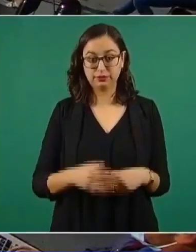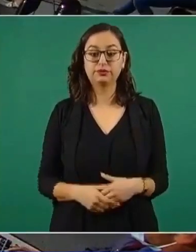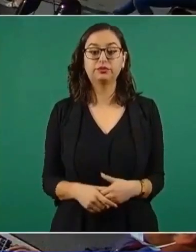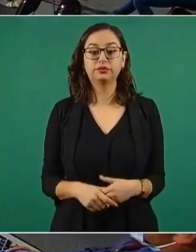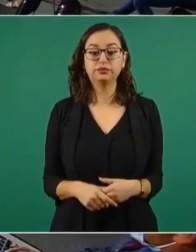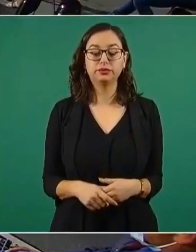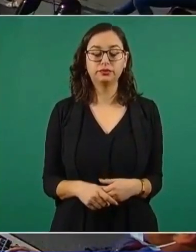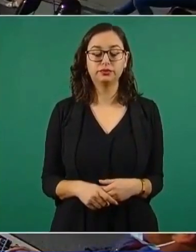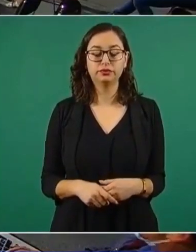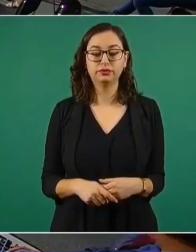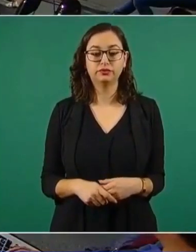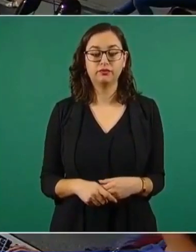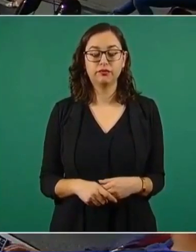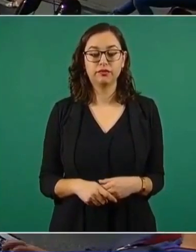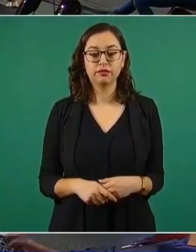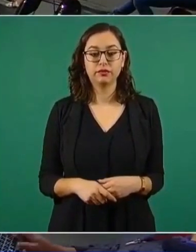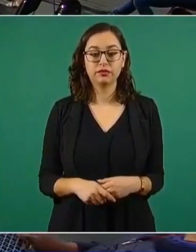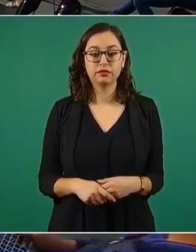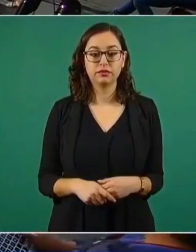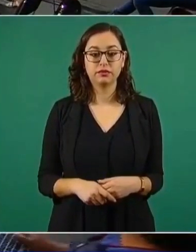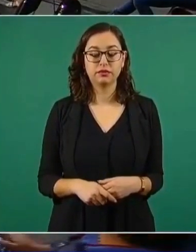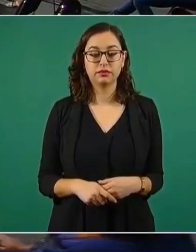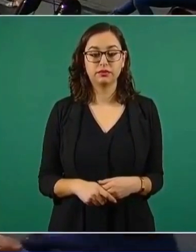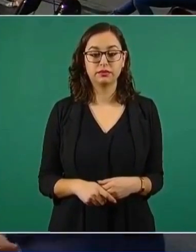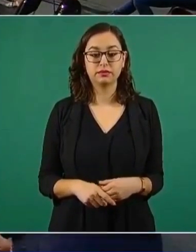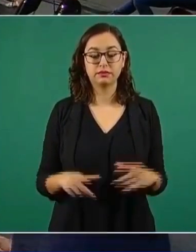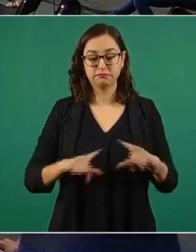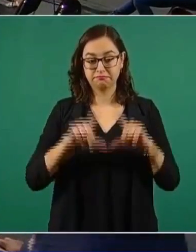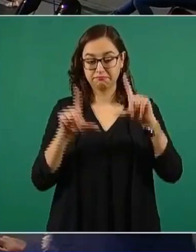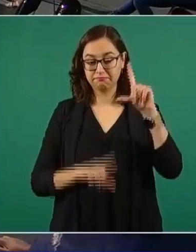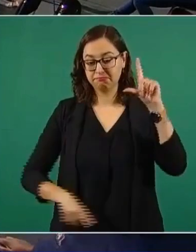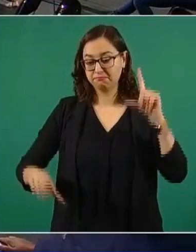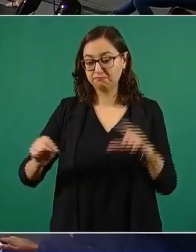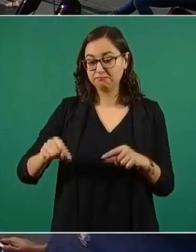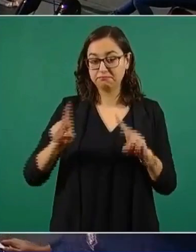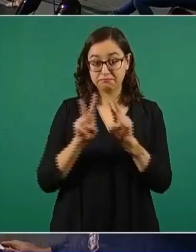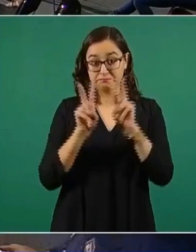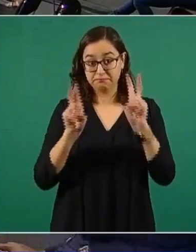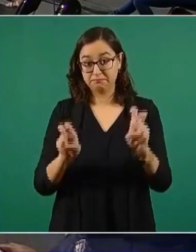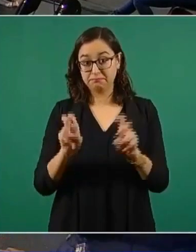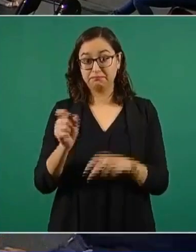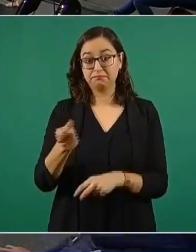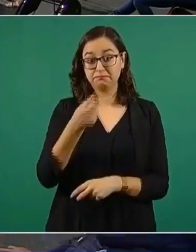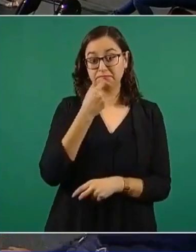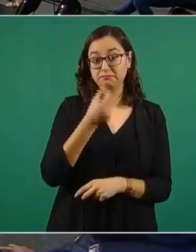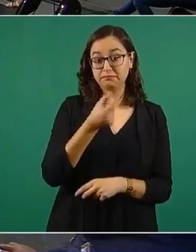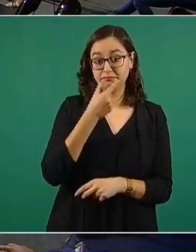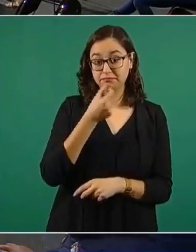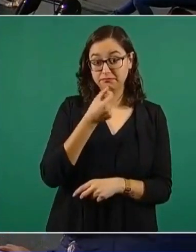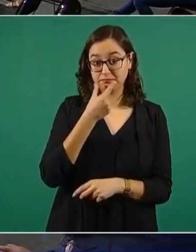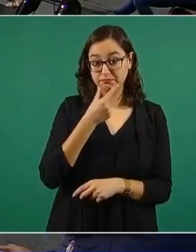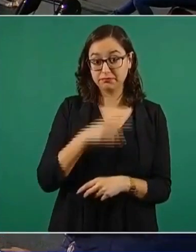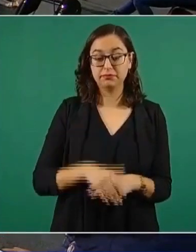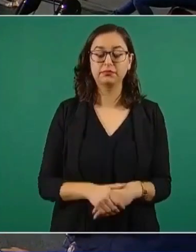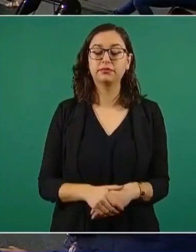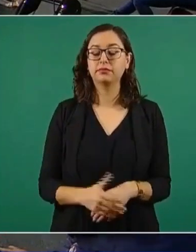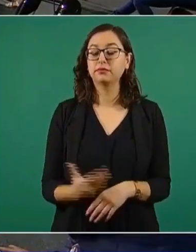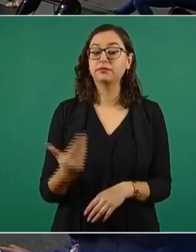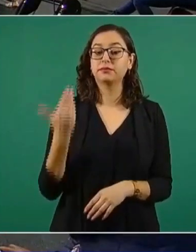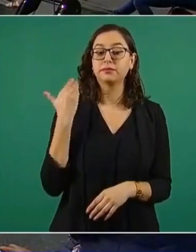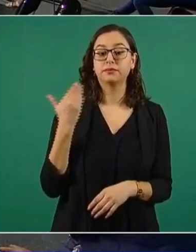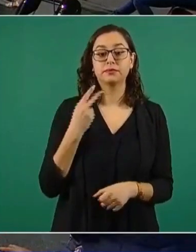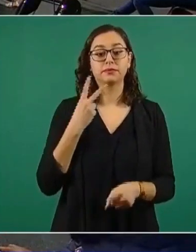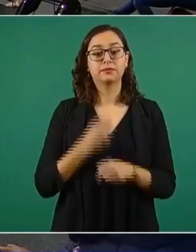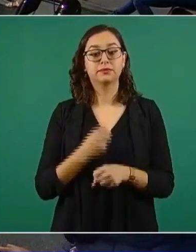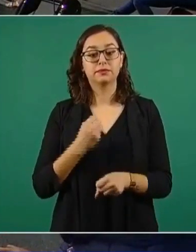Con respecto a los medicamentos en el país. En días recientes, el subsecretario